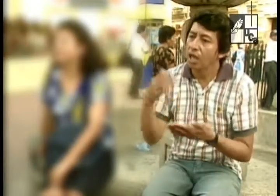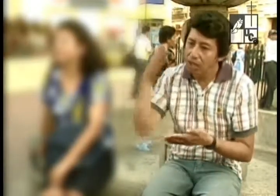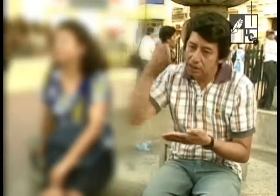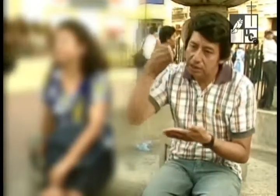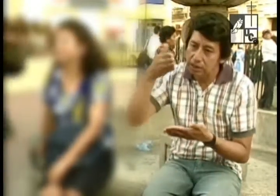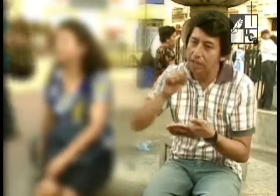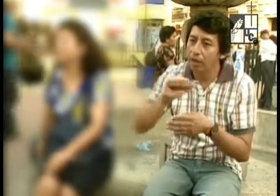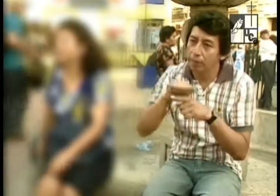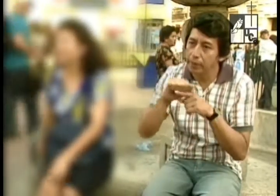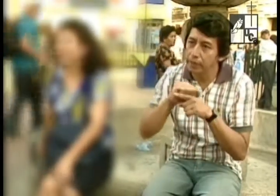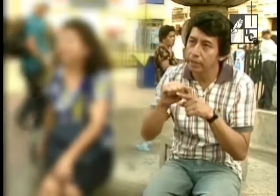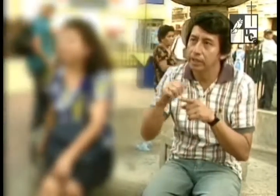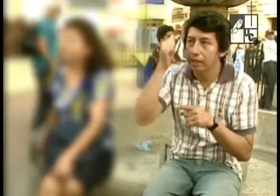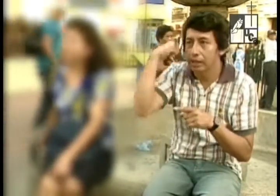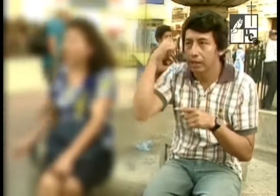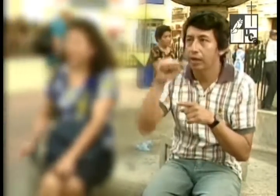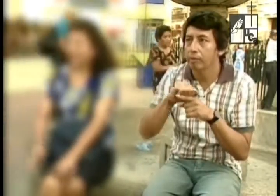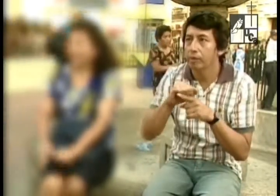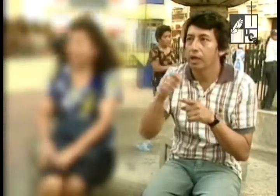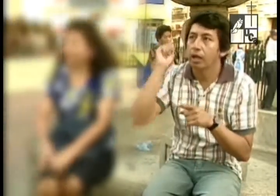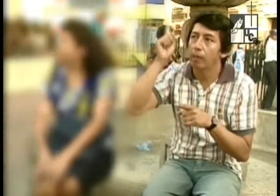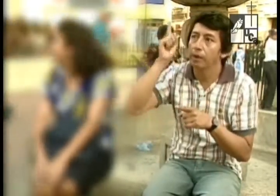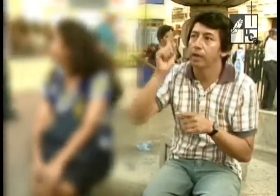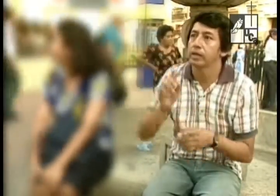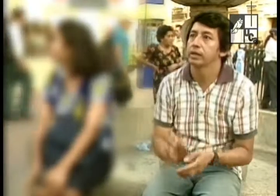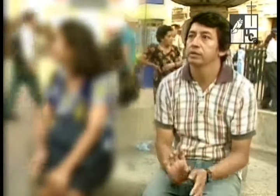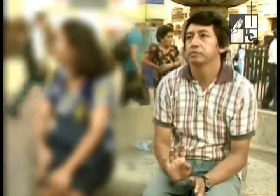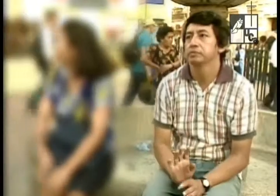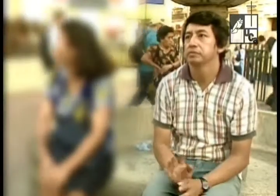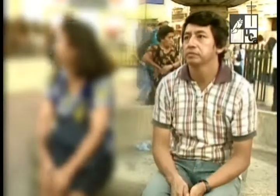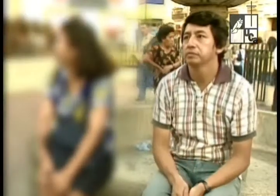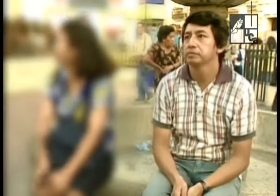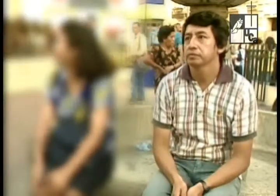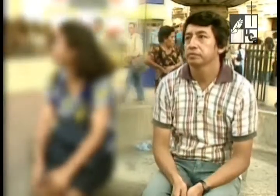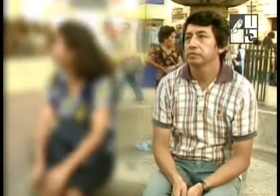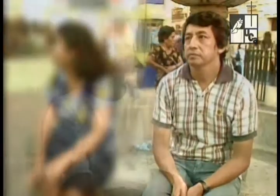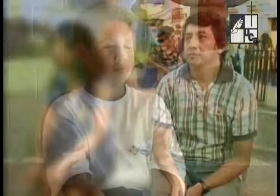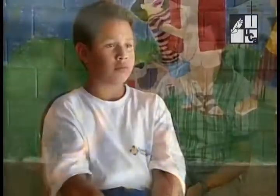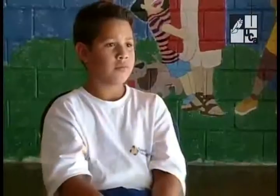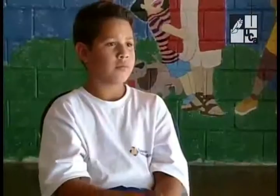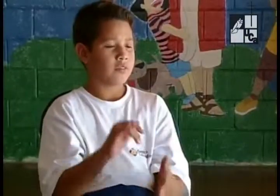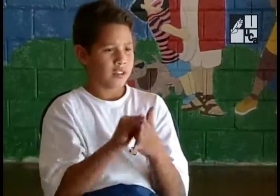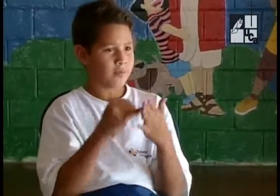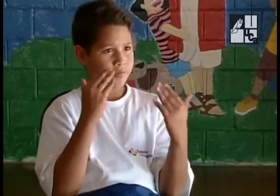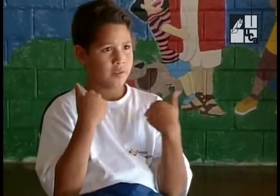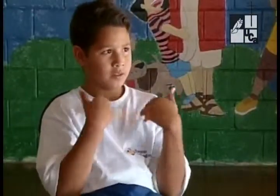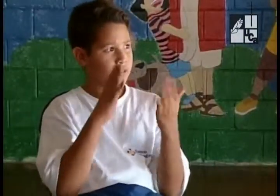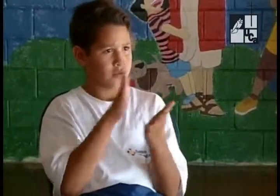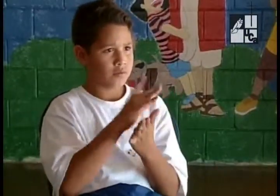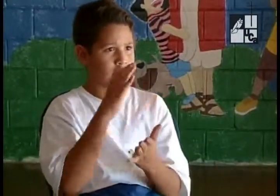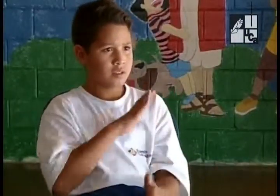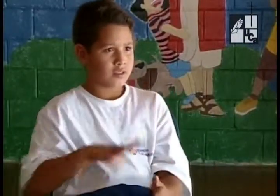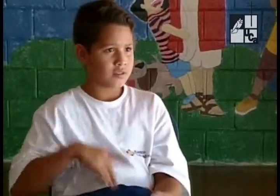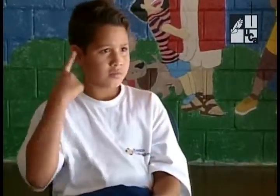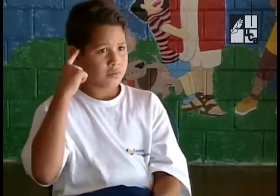Que las escuelas les enseñen algo, que aprendan algo ellos, que los maestros enseñen algo. Que tienen